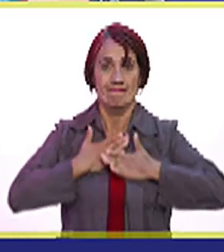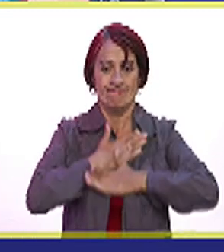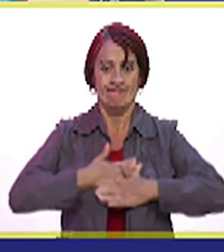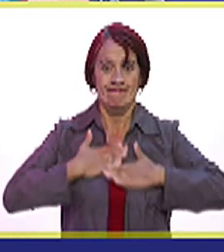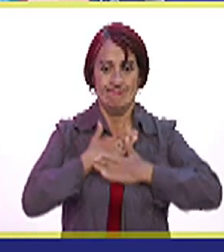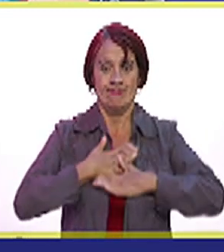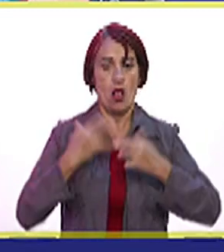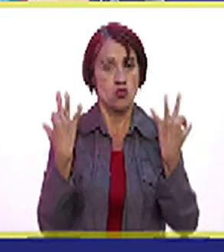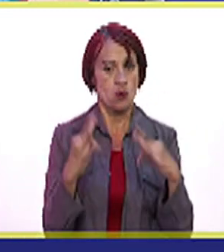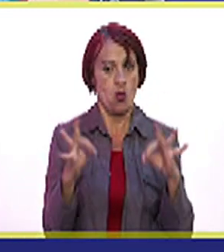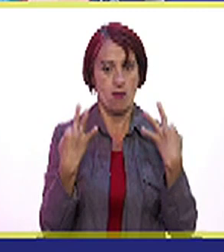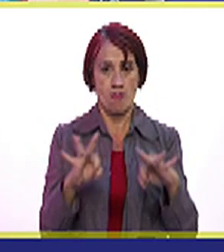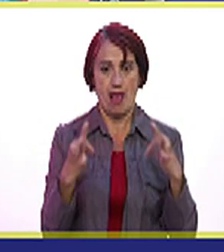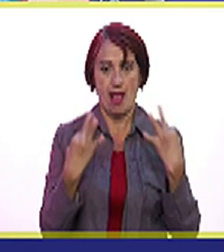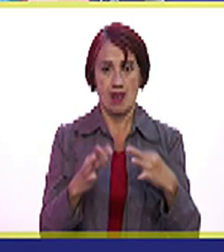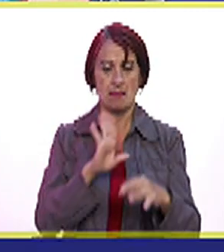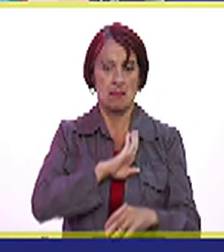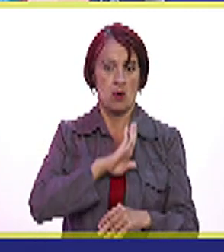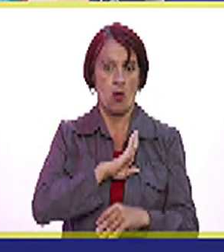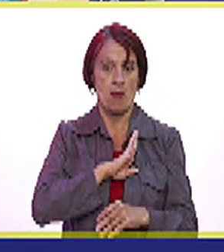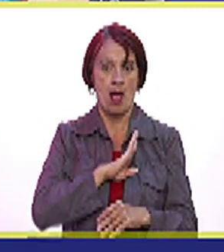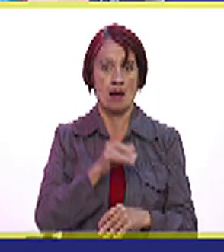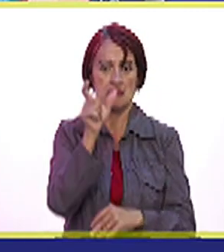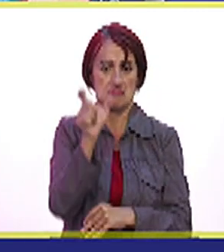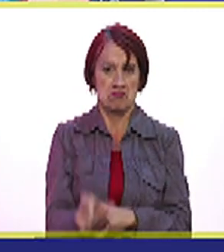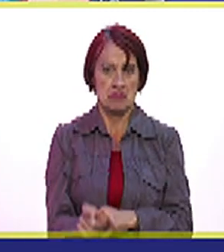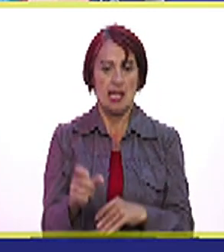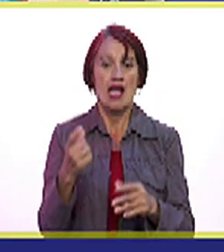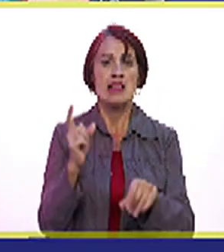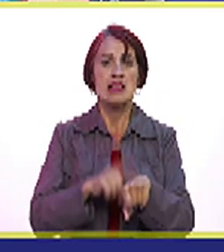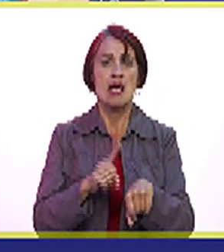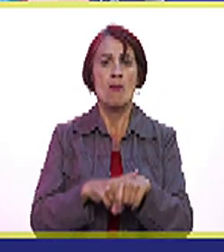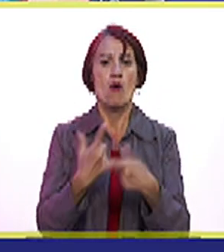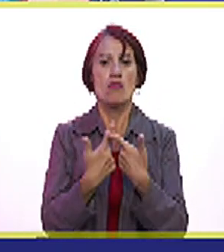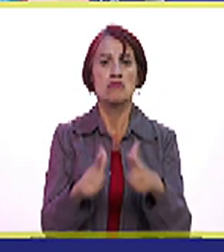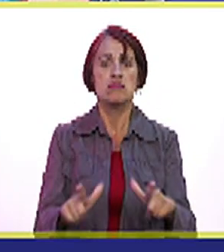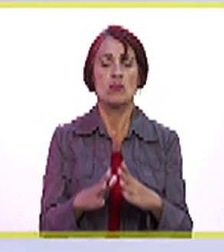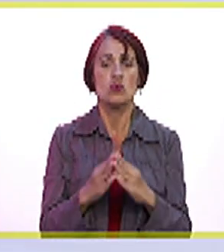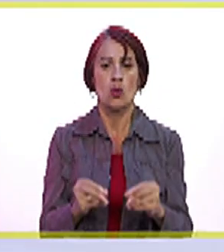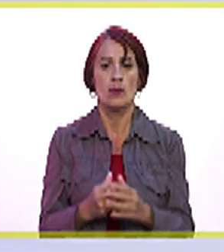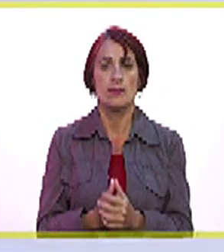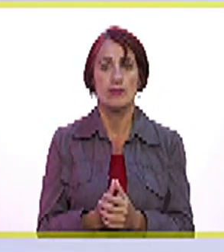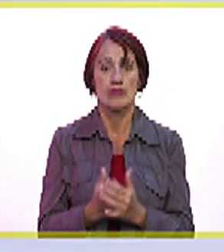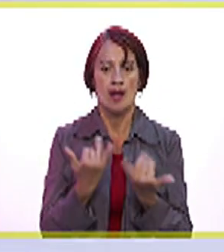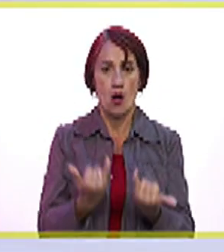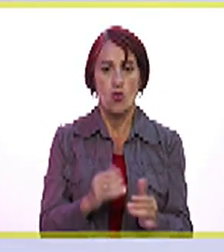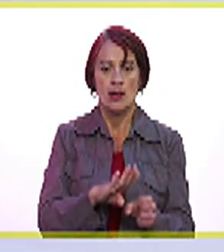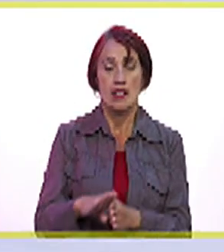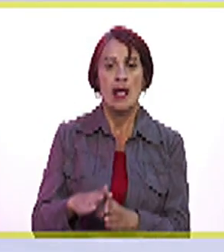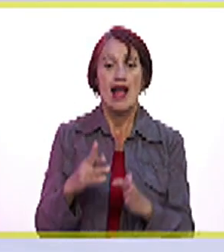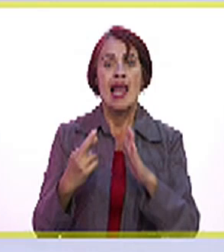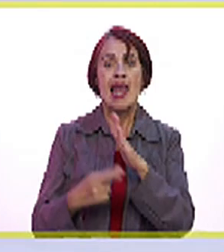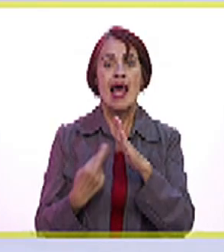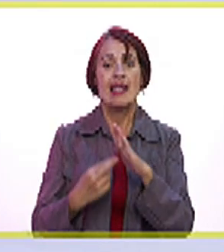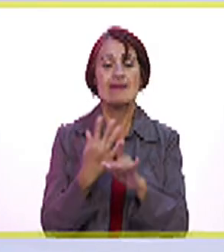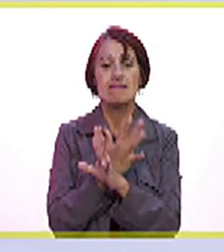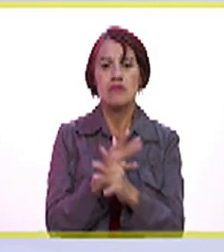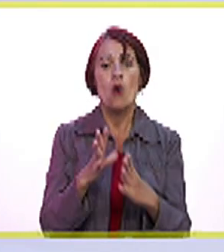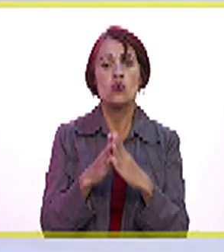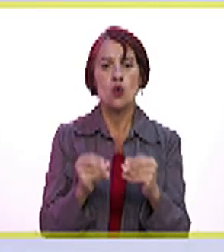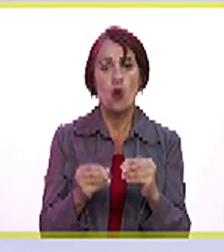espontáneo, voluntario, de una persona en su tiempo libre. También, por otro lado, la recreación puede